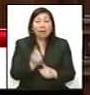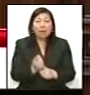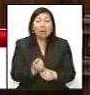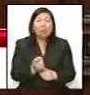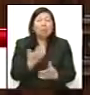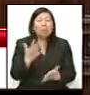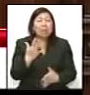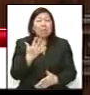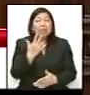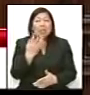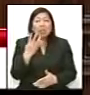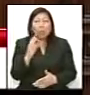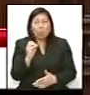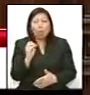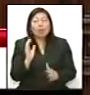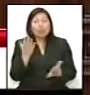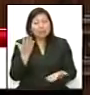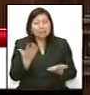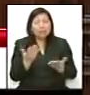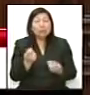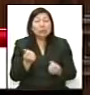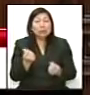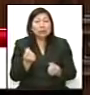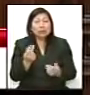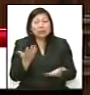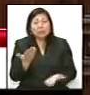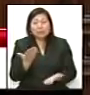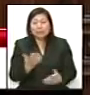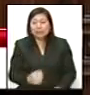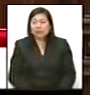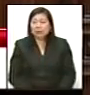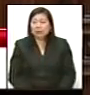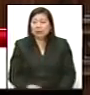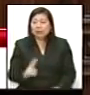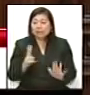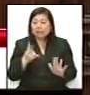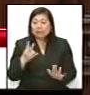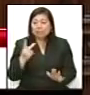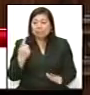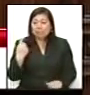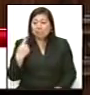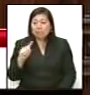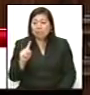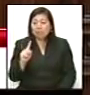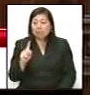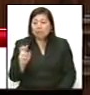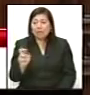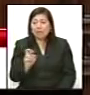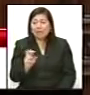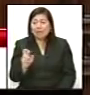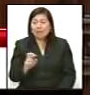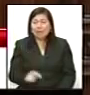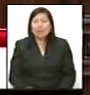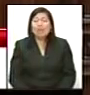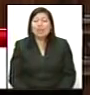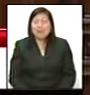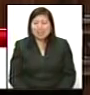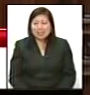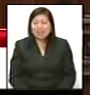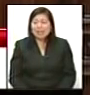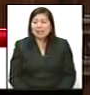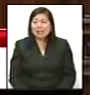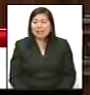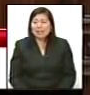y tanto, casi 40, va a costarle al Perú más de 7.000 millones de dólares.